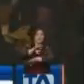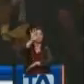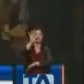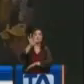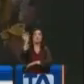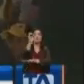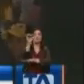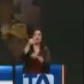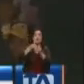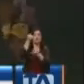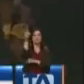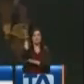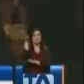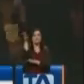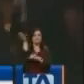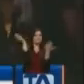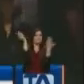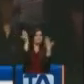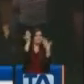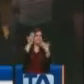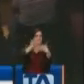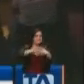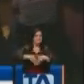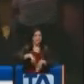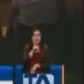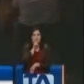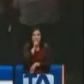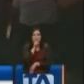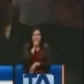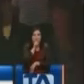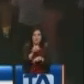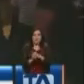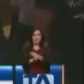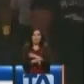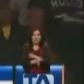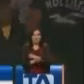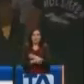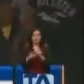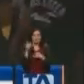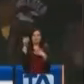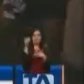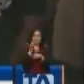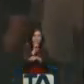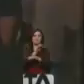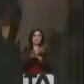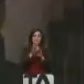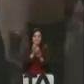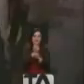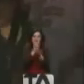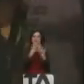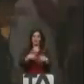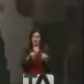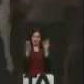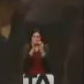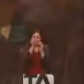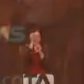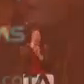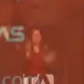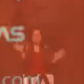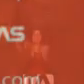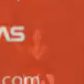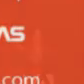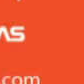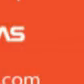previo al cierre de las campañas y al silencio electoral esto es lo que le podemos informar hasta ahora seguimos en estudios buenas